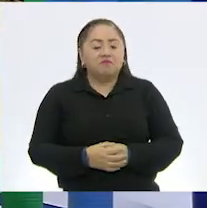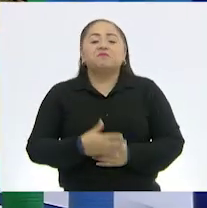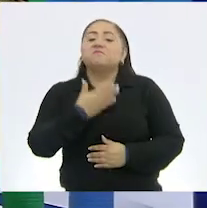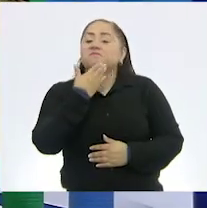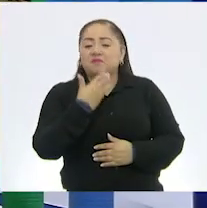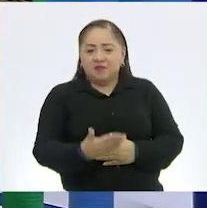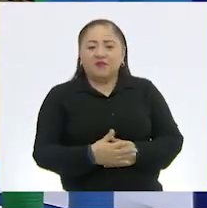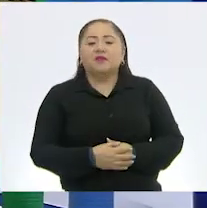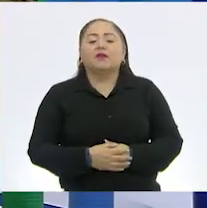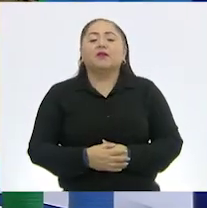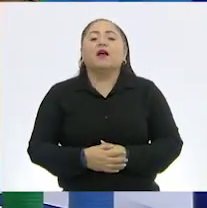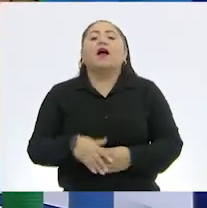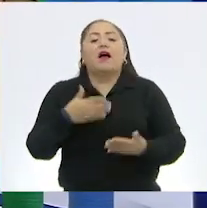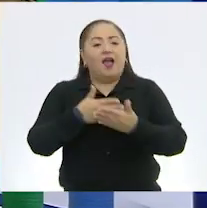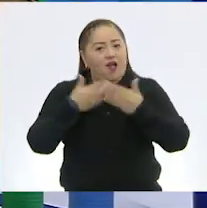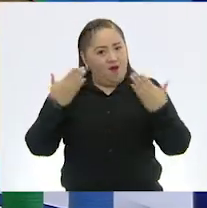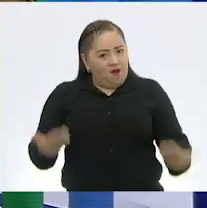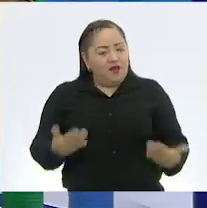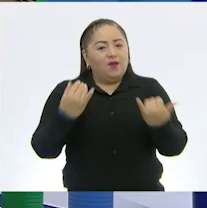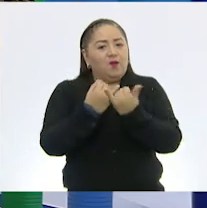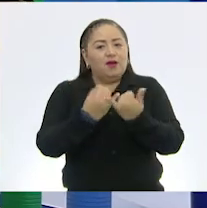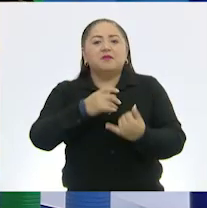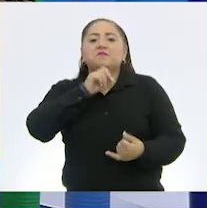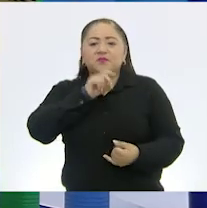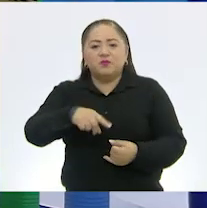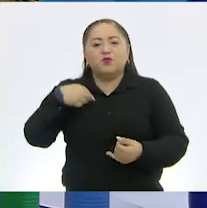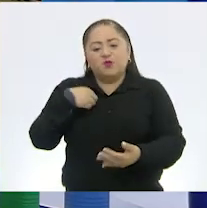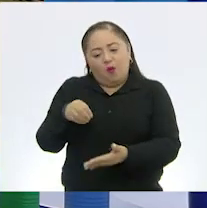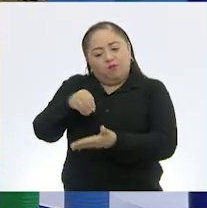Raulito, les comparto también yo unos